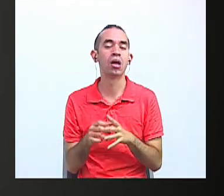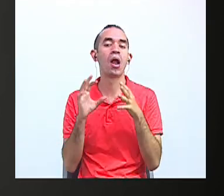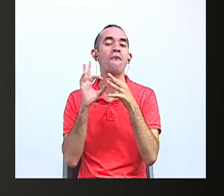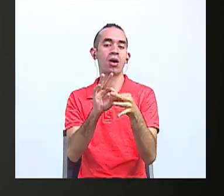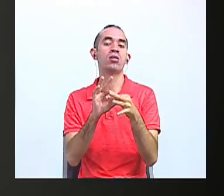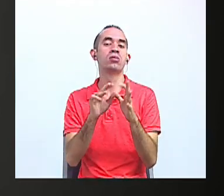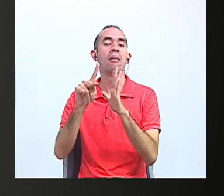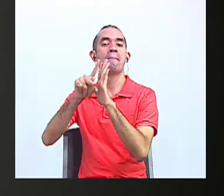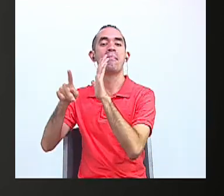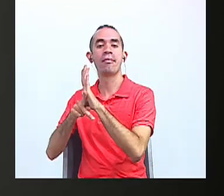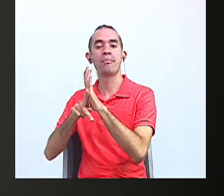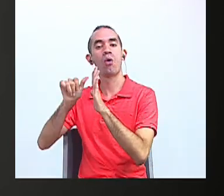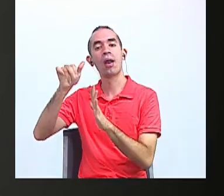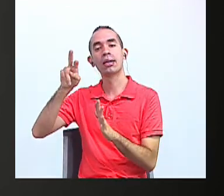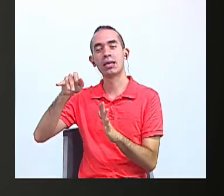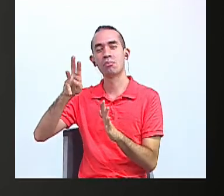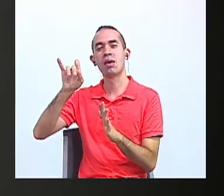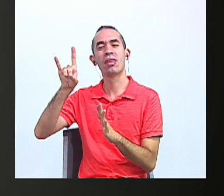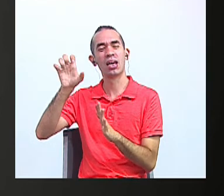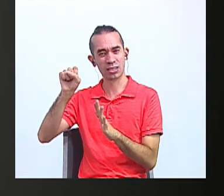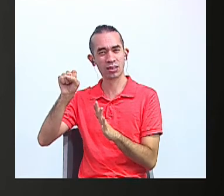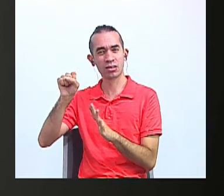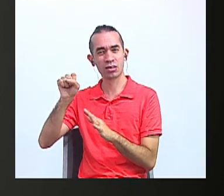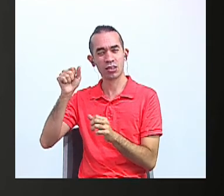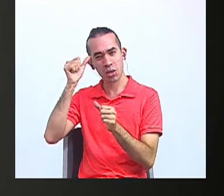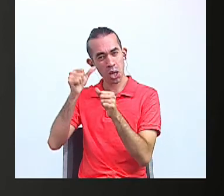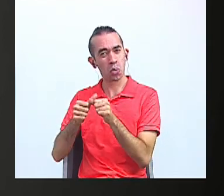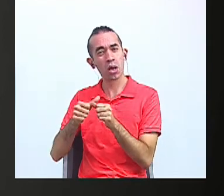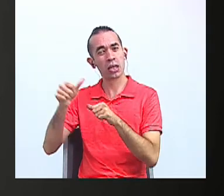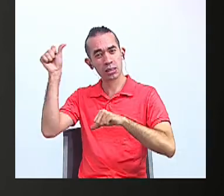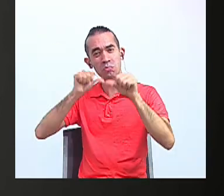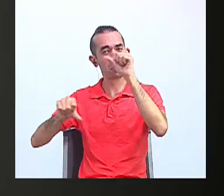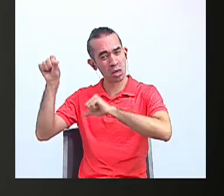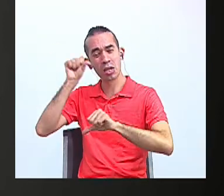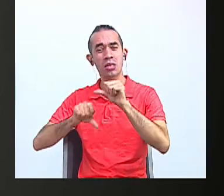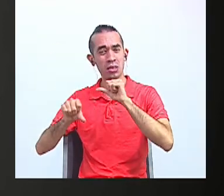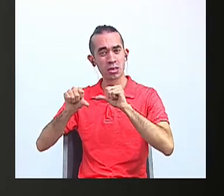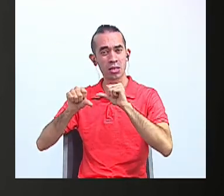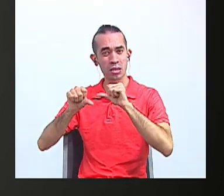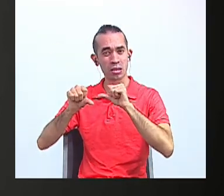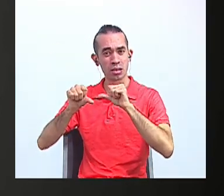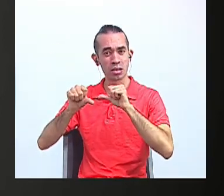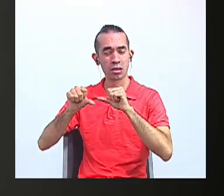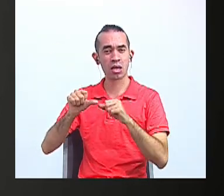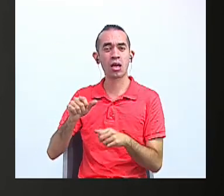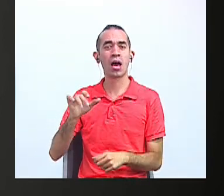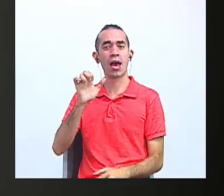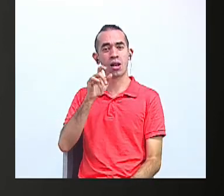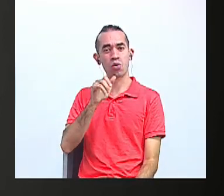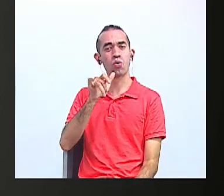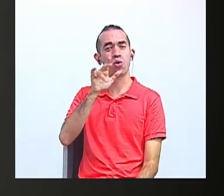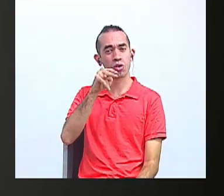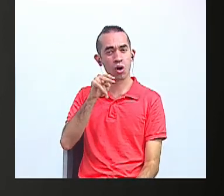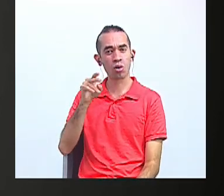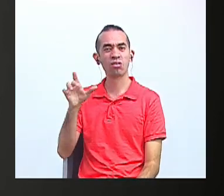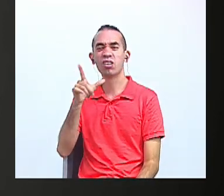con el principio de Arquímedes. ¿Se acuerdan de aquel experimento que llamamos eludión de Descartes?